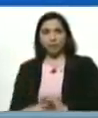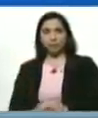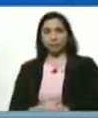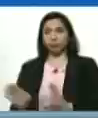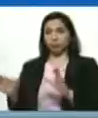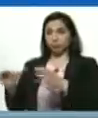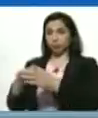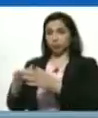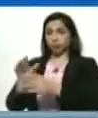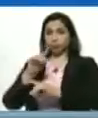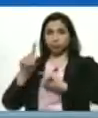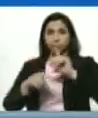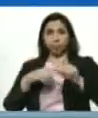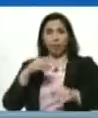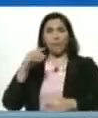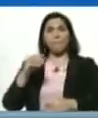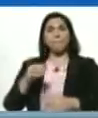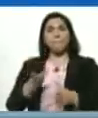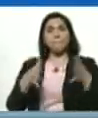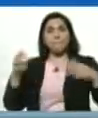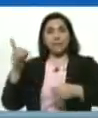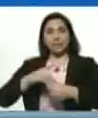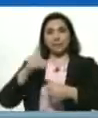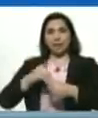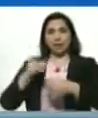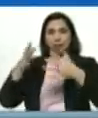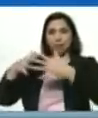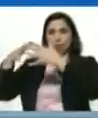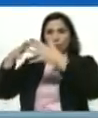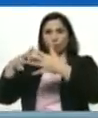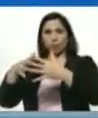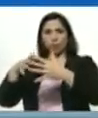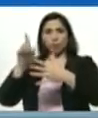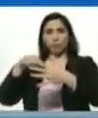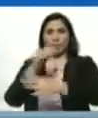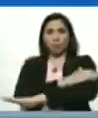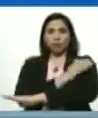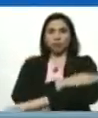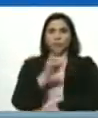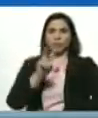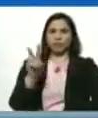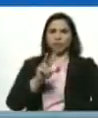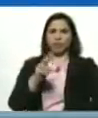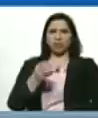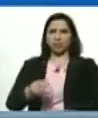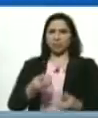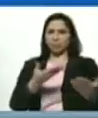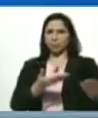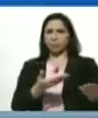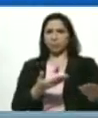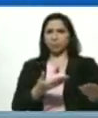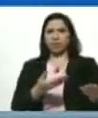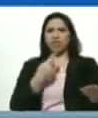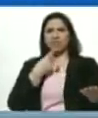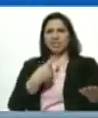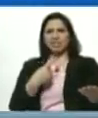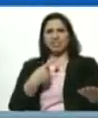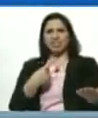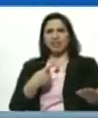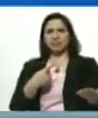los big data de eeuu y de la derecha venezolana le daban que en esas elecciones